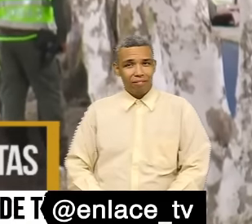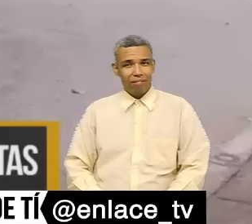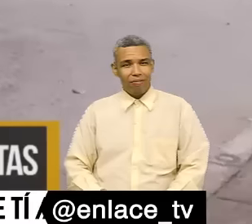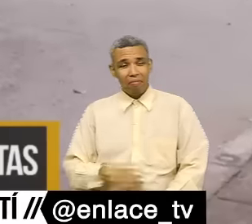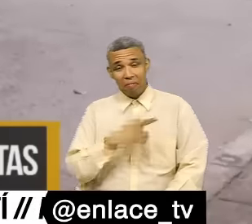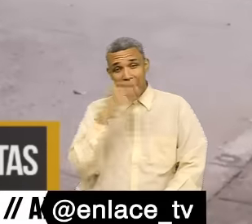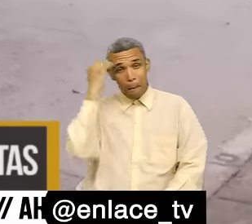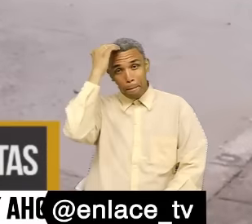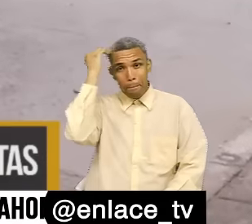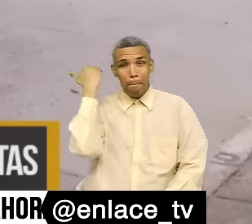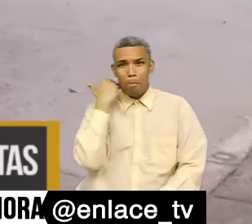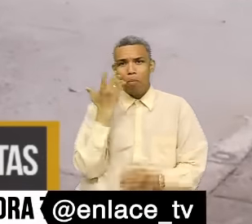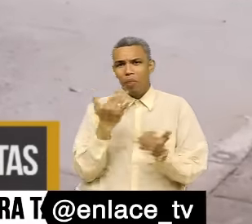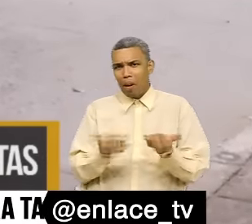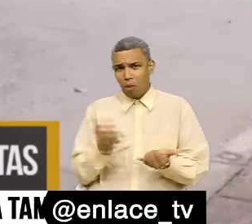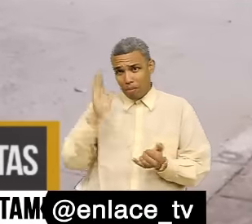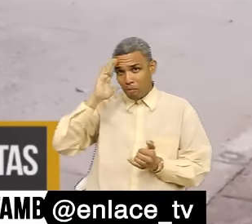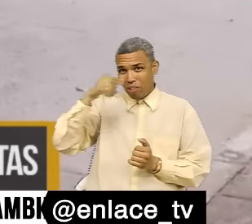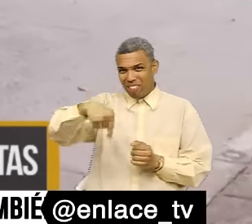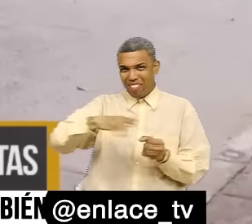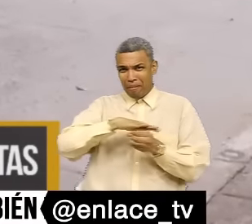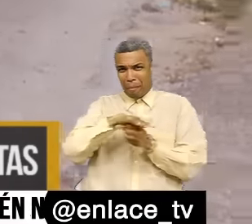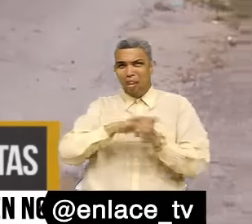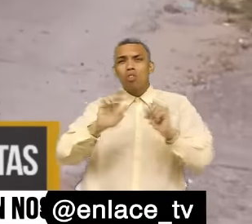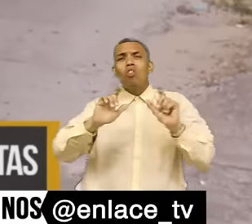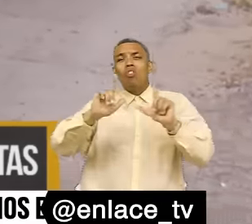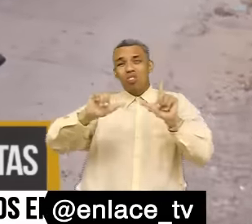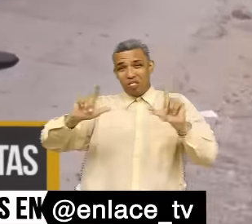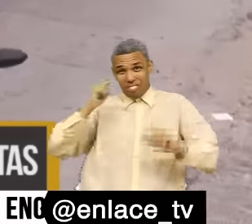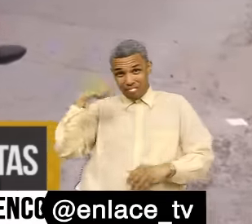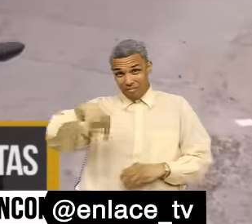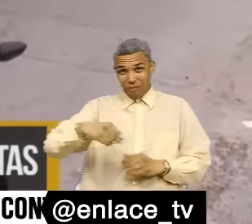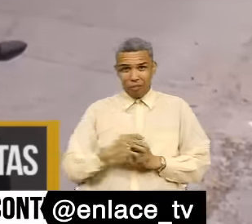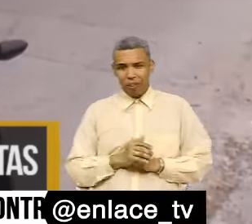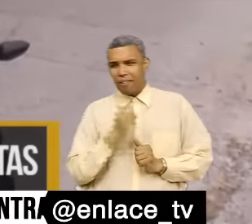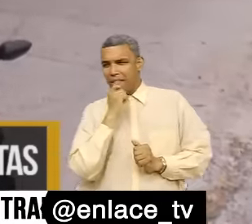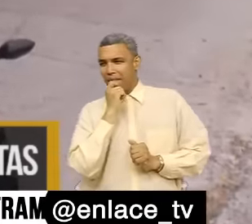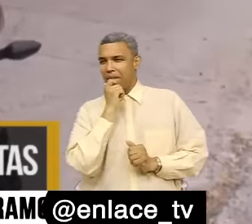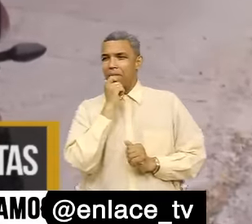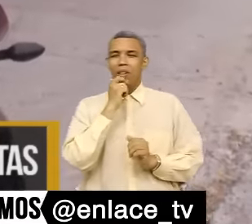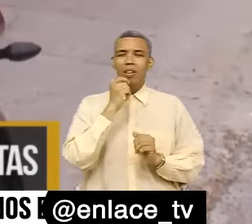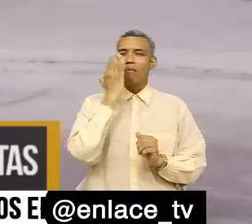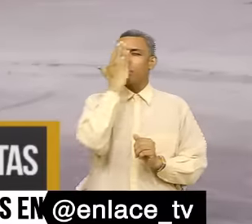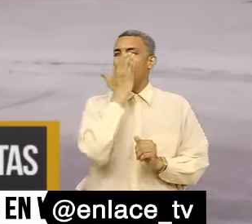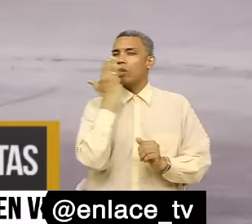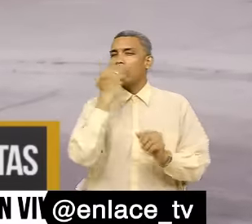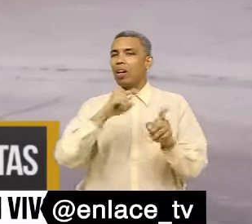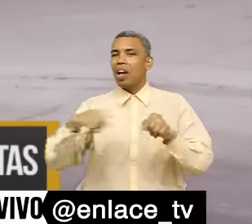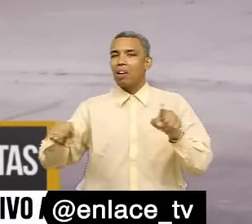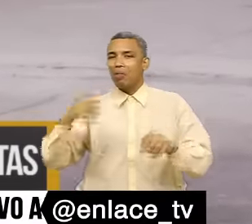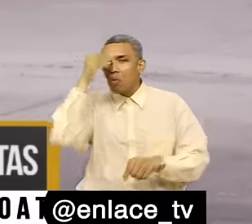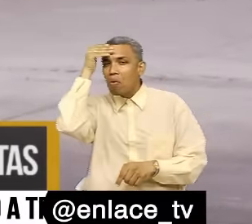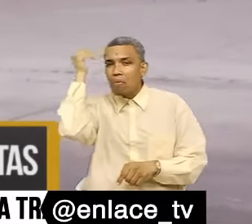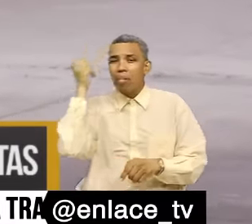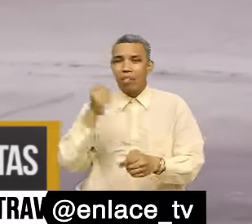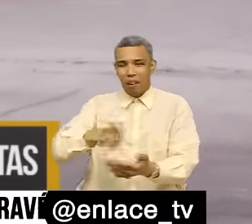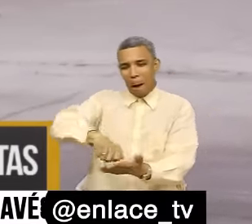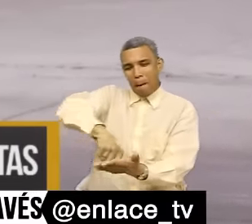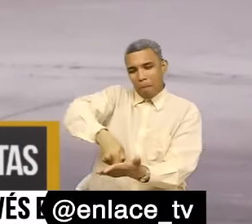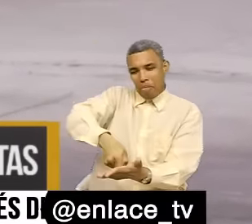hurto, el cual la modalidad más del 90% de este delito es modalidad alada. Se hizo